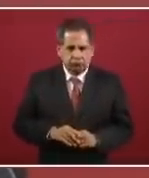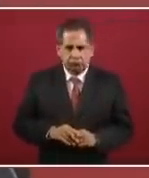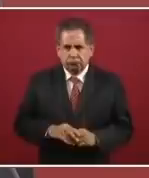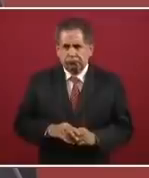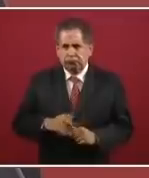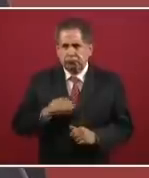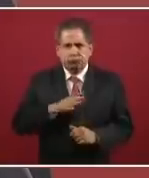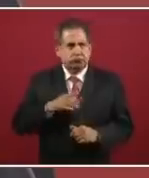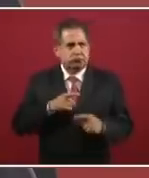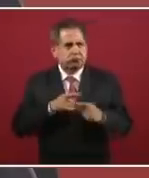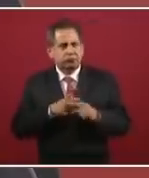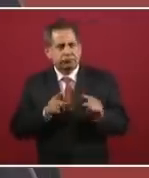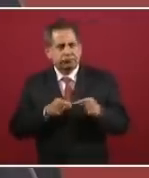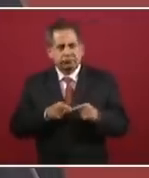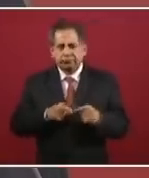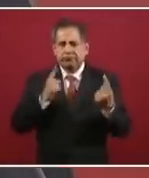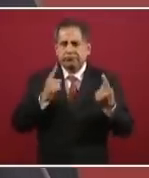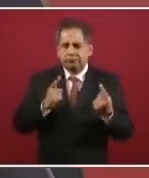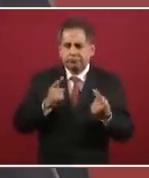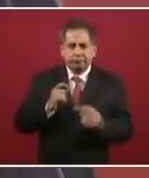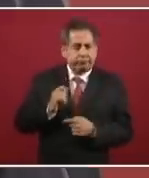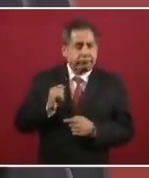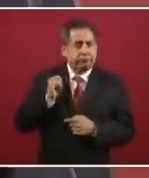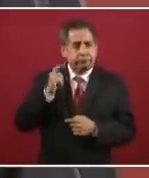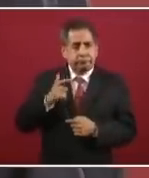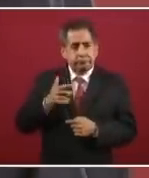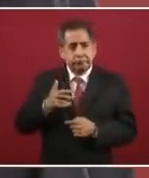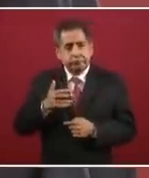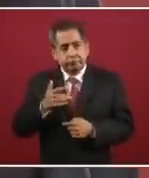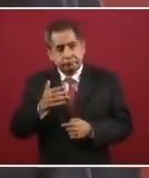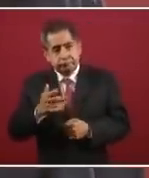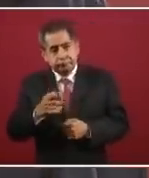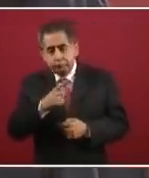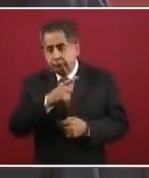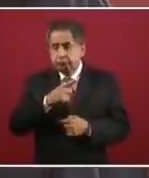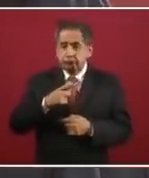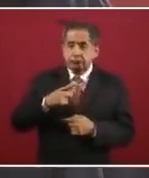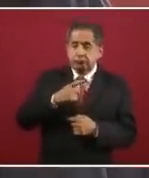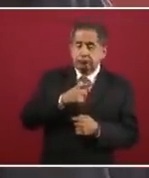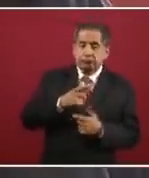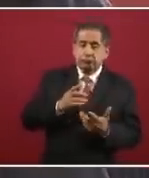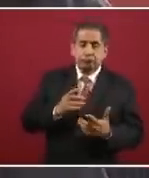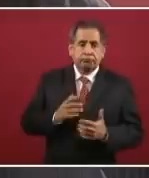ninguna discrepancia, nada que pueda llevar a tomar